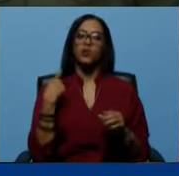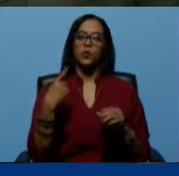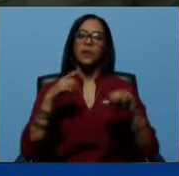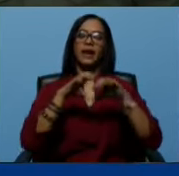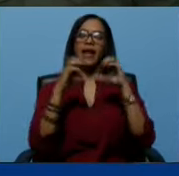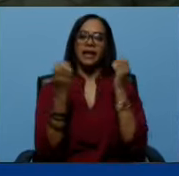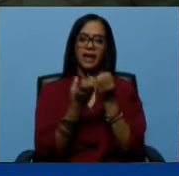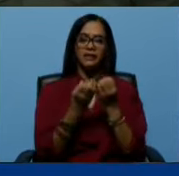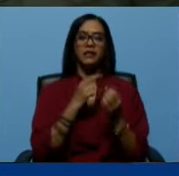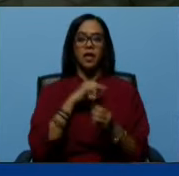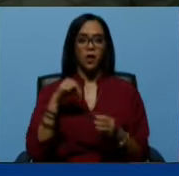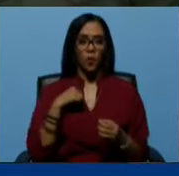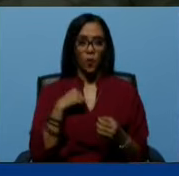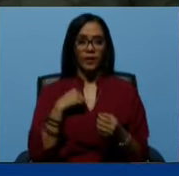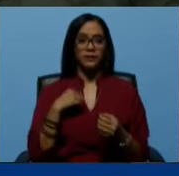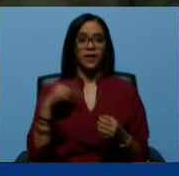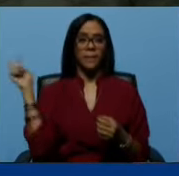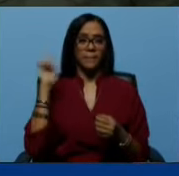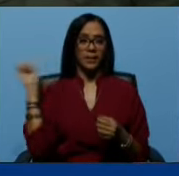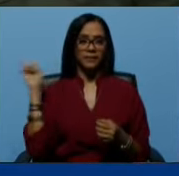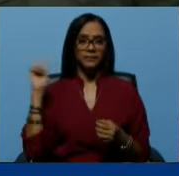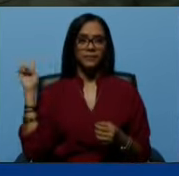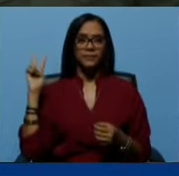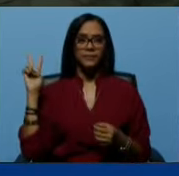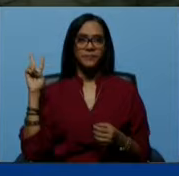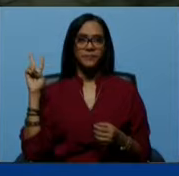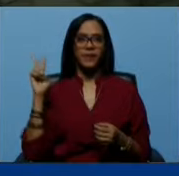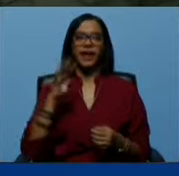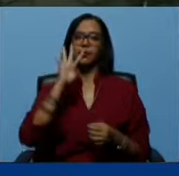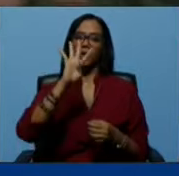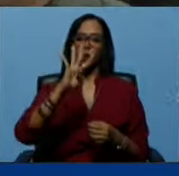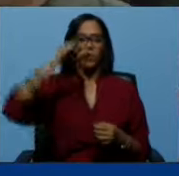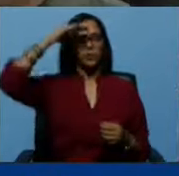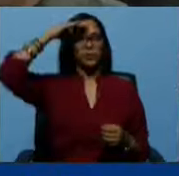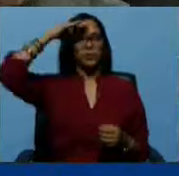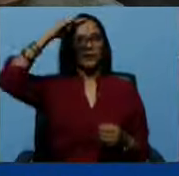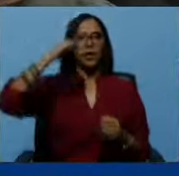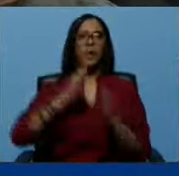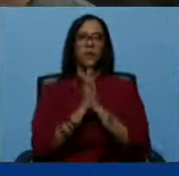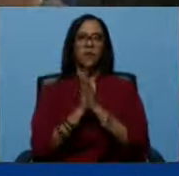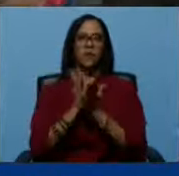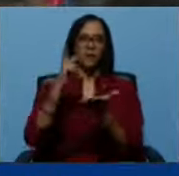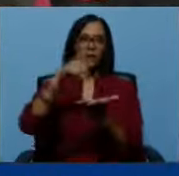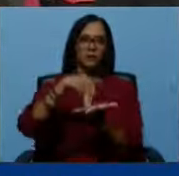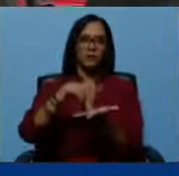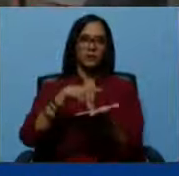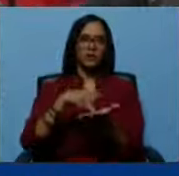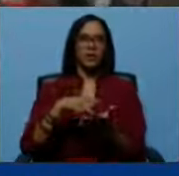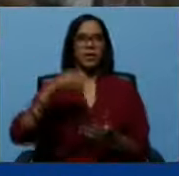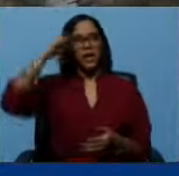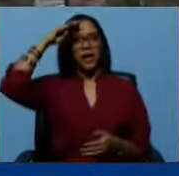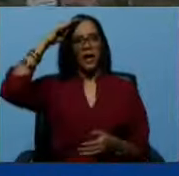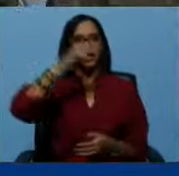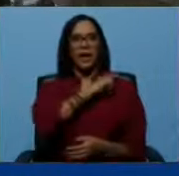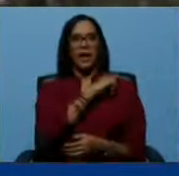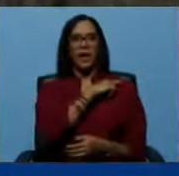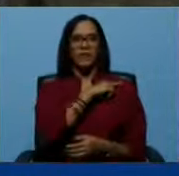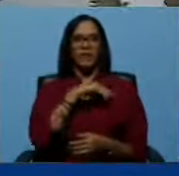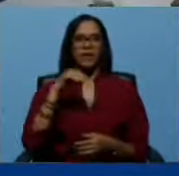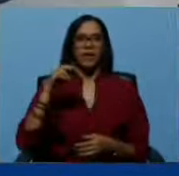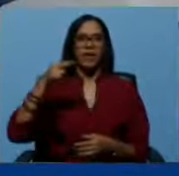clase de nuestra República Bolivariana de Venezuela a estos cuatro oficiales que por favor suban aquí. General en jefe Hernández Lare,